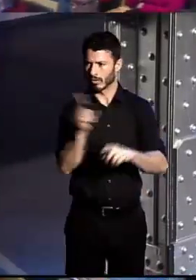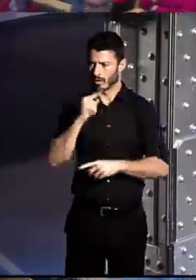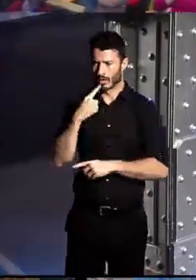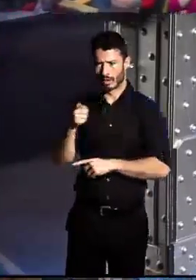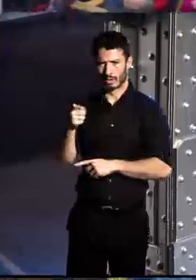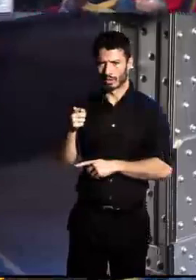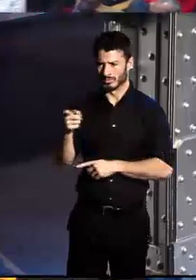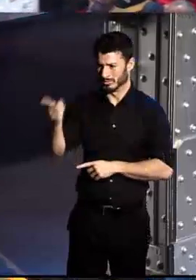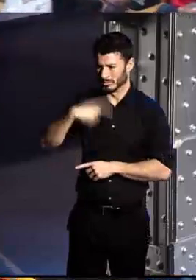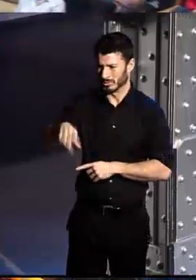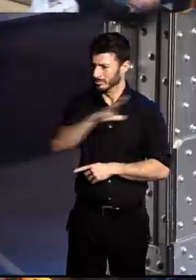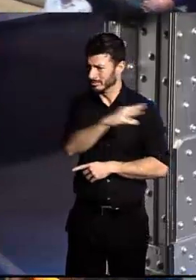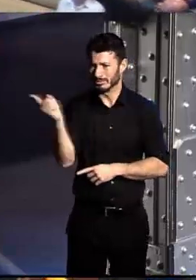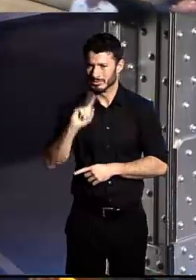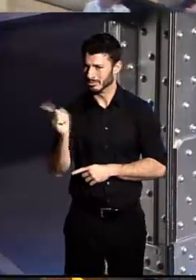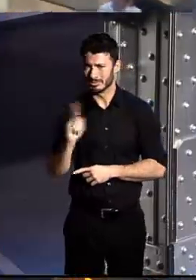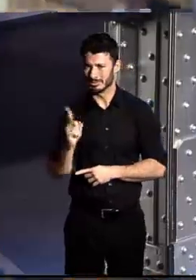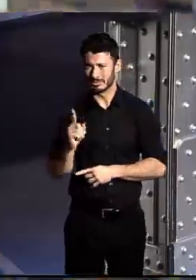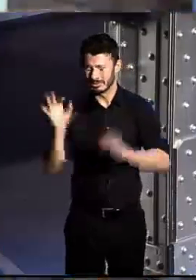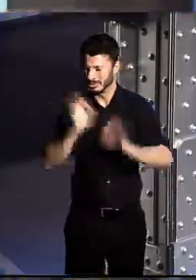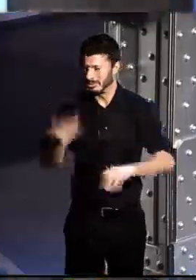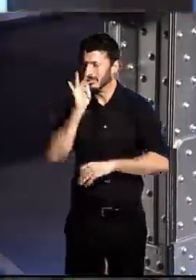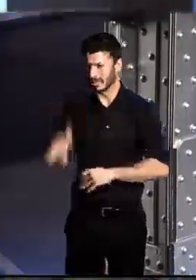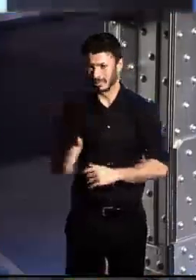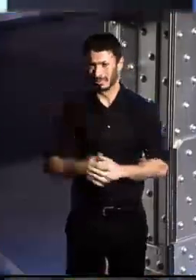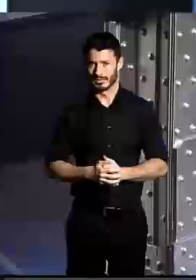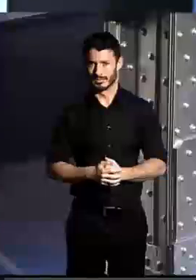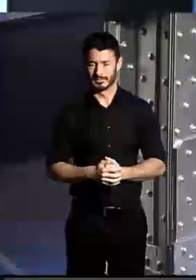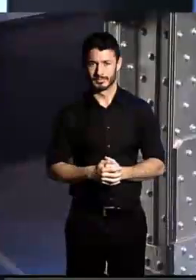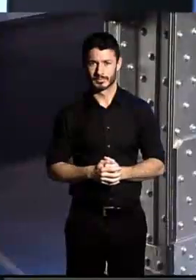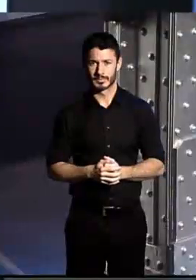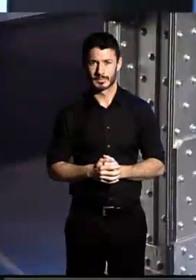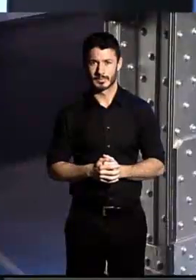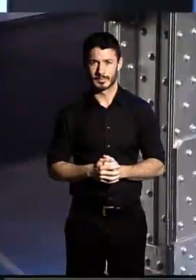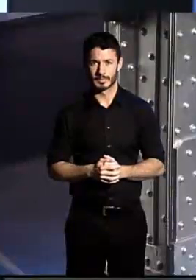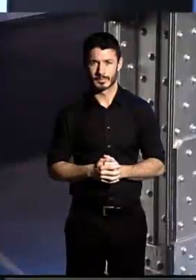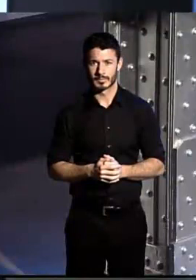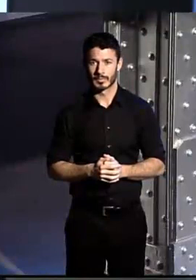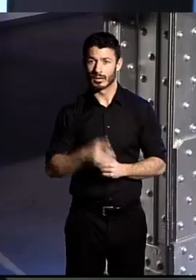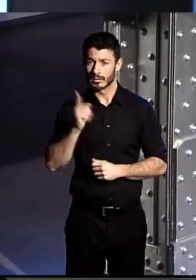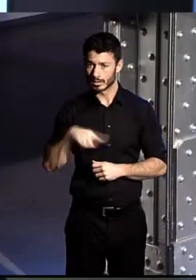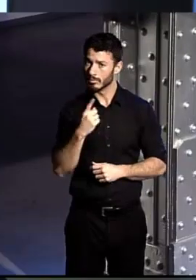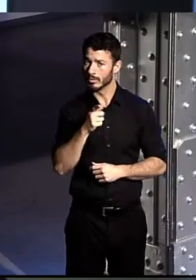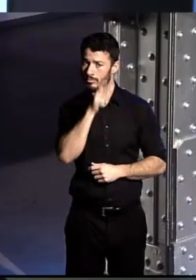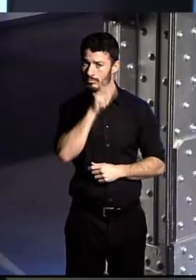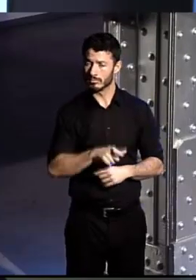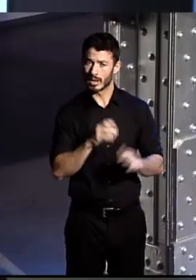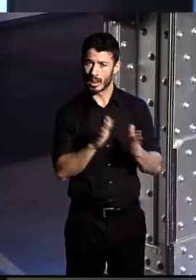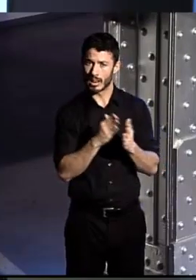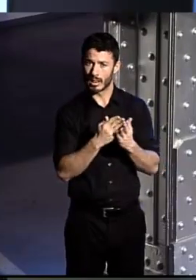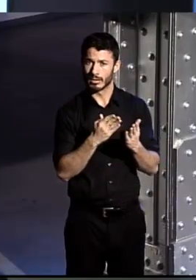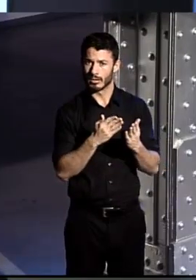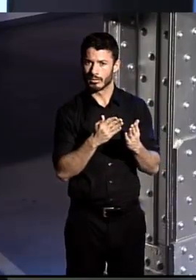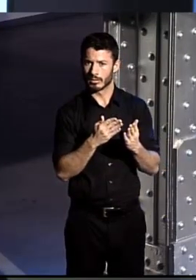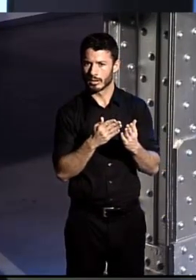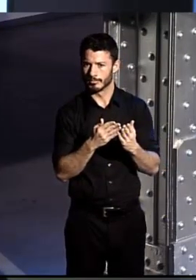provincianos y que no entienden nada. Y ya para cerrar, para acabar, un literato, pues que como he dicho antes,